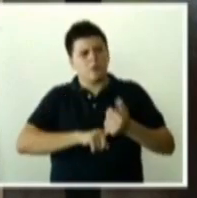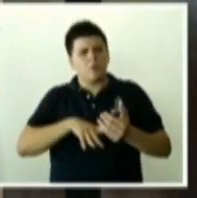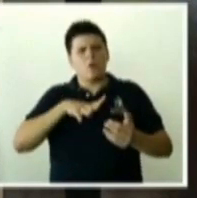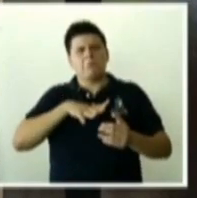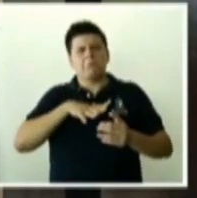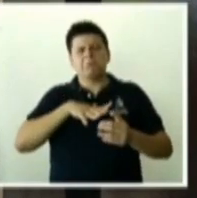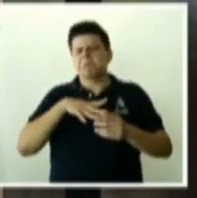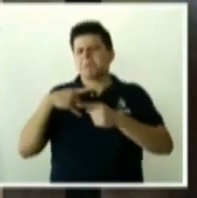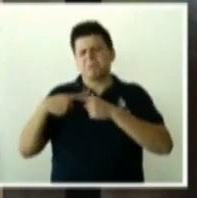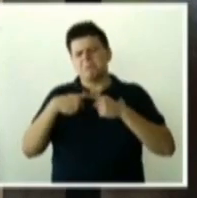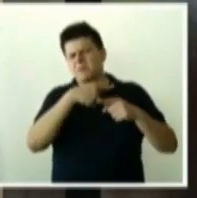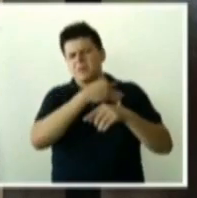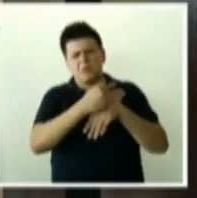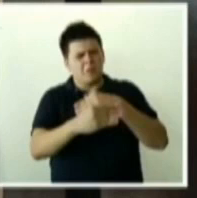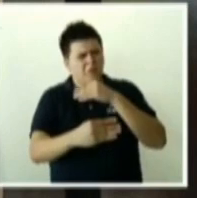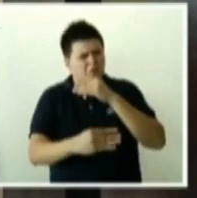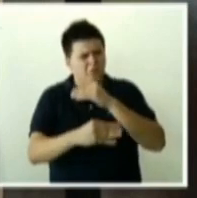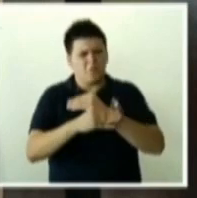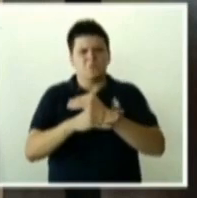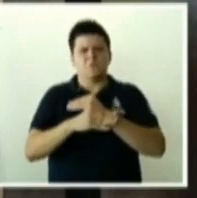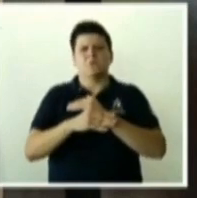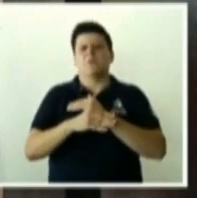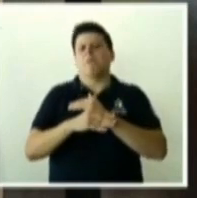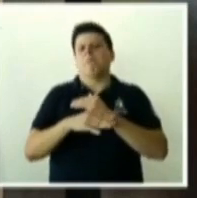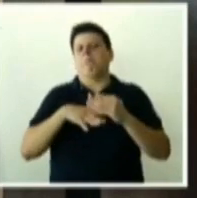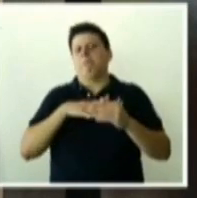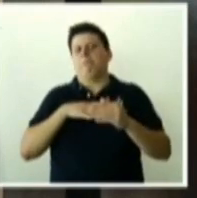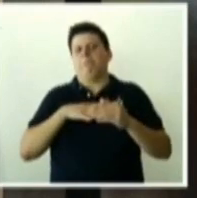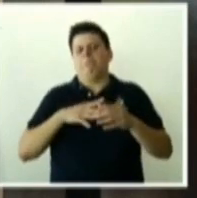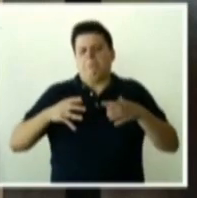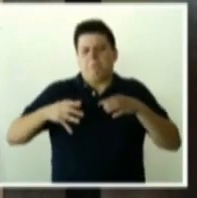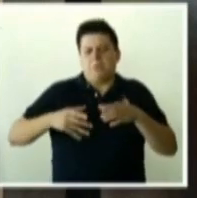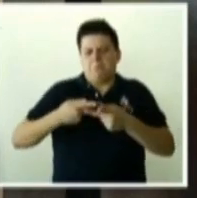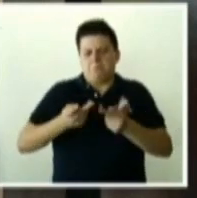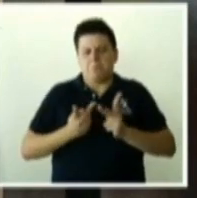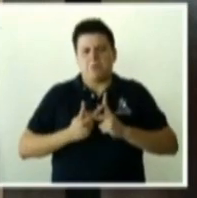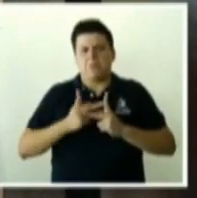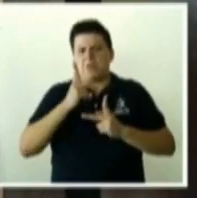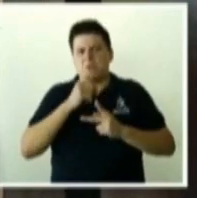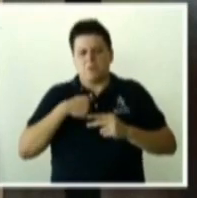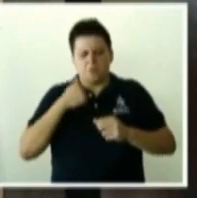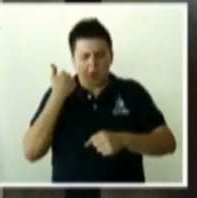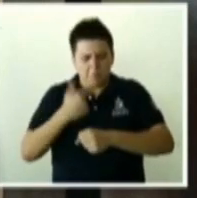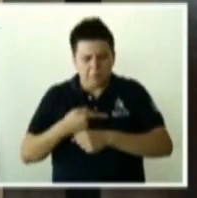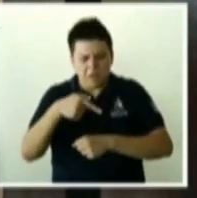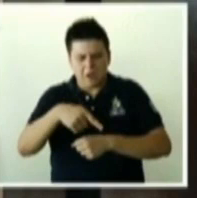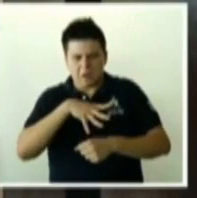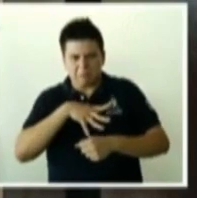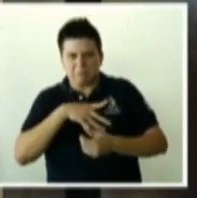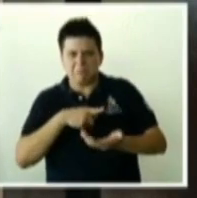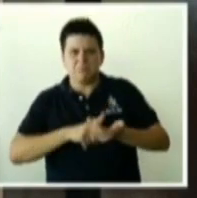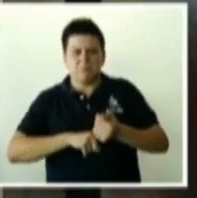hay botes hay bebederos para las mascotas y observo que ahí están las larvas los